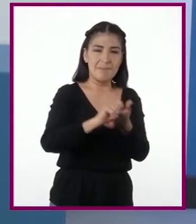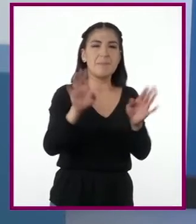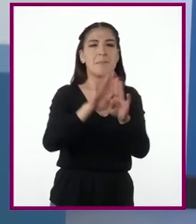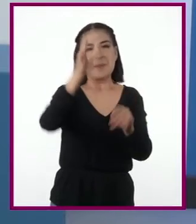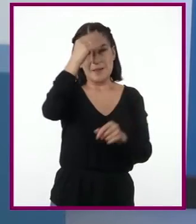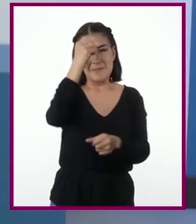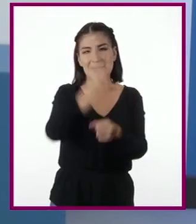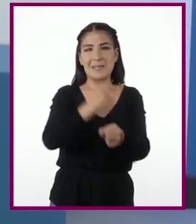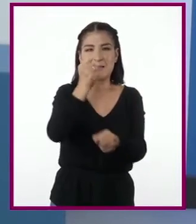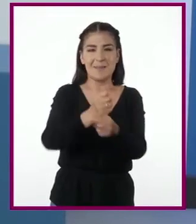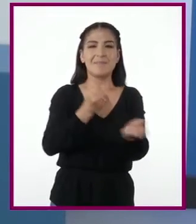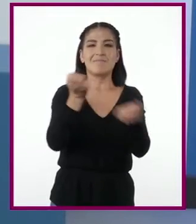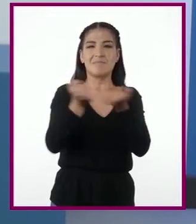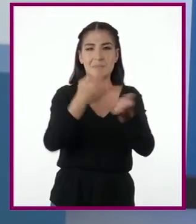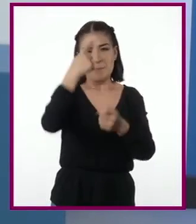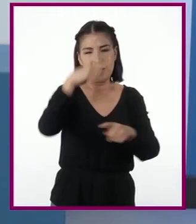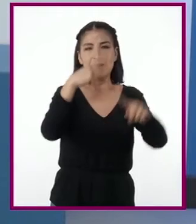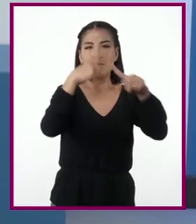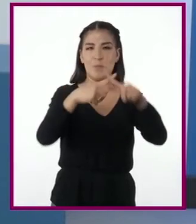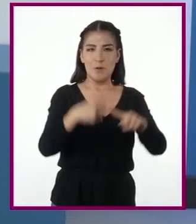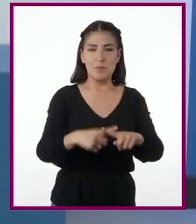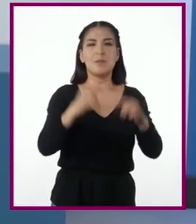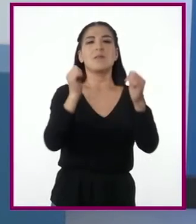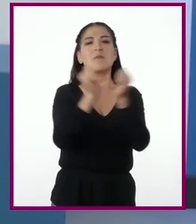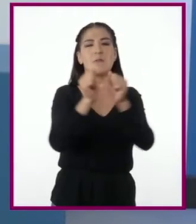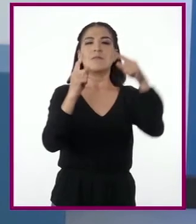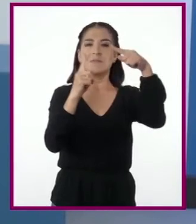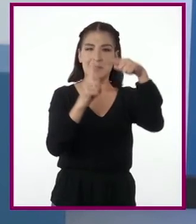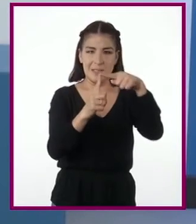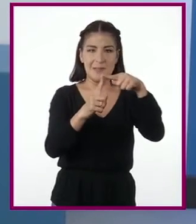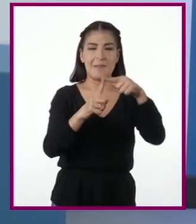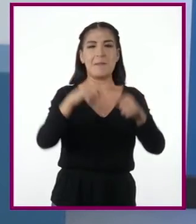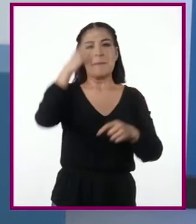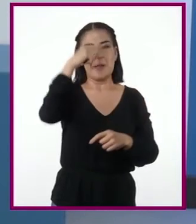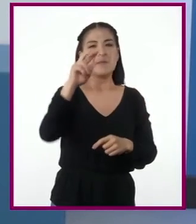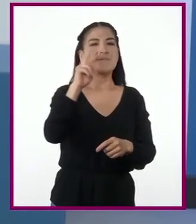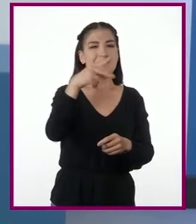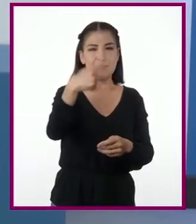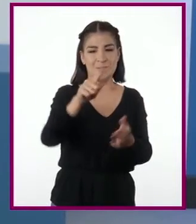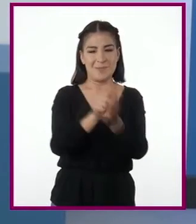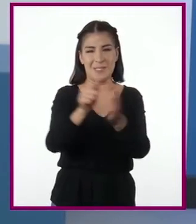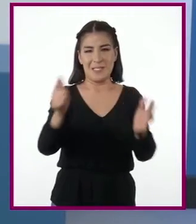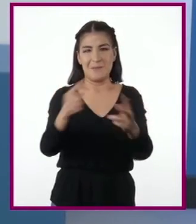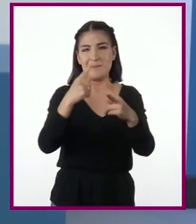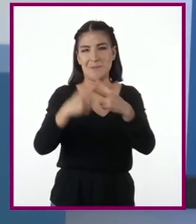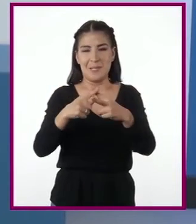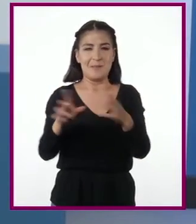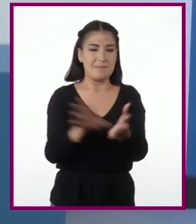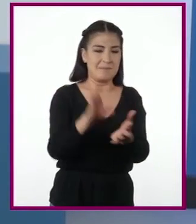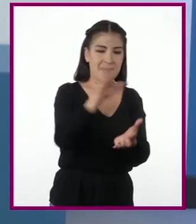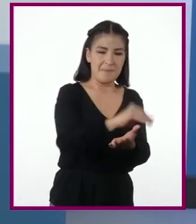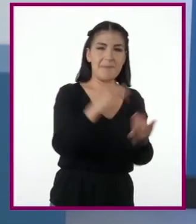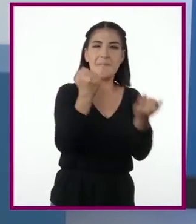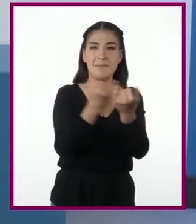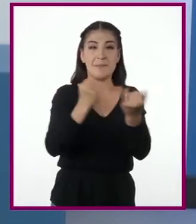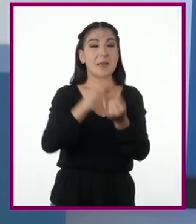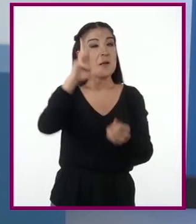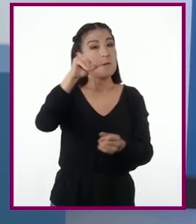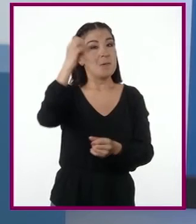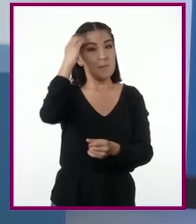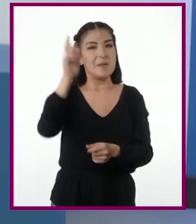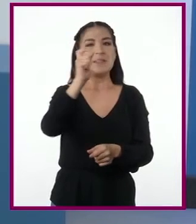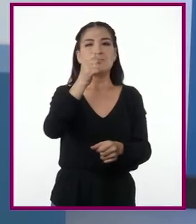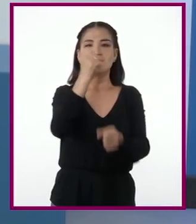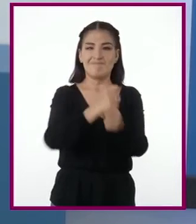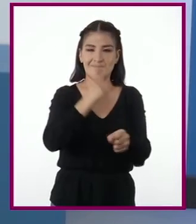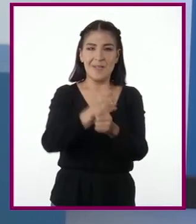práctica los ejercicios de multiplicación y división de fracciones de su libro de matemáticas. No olviden que la práctica